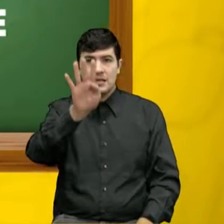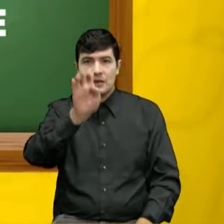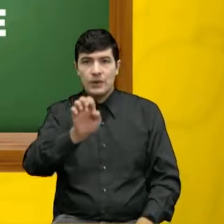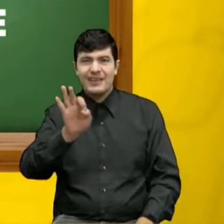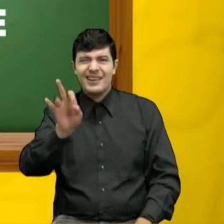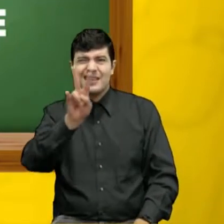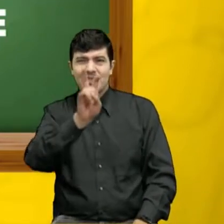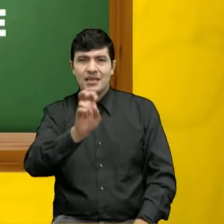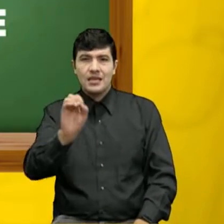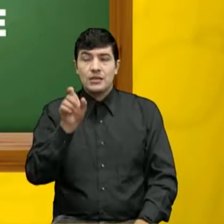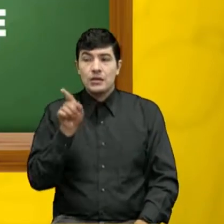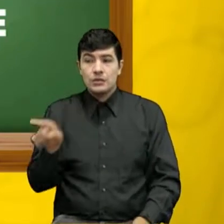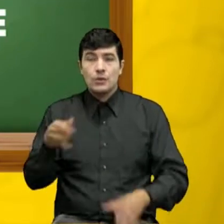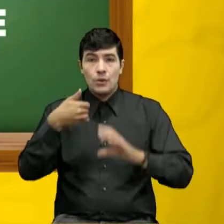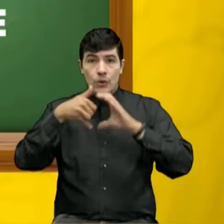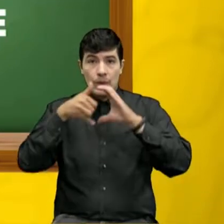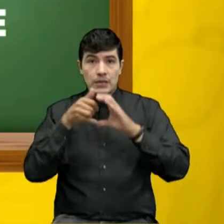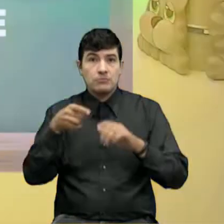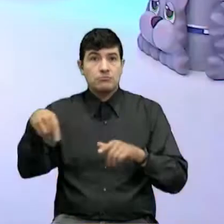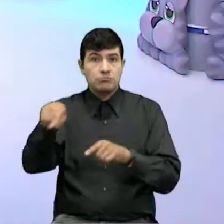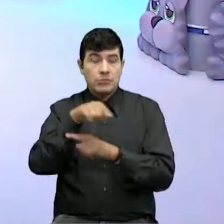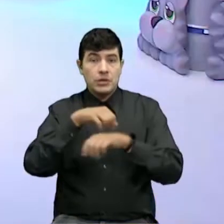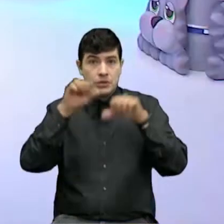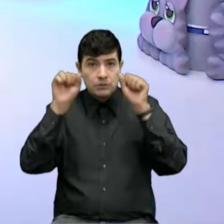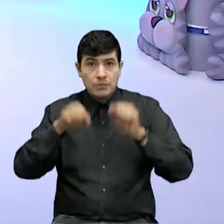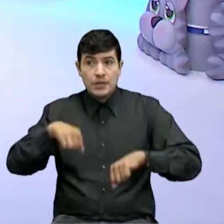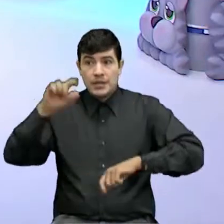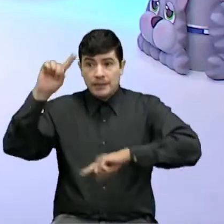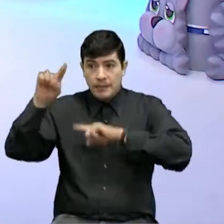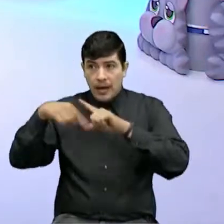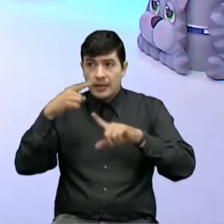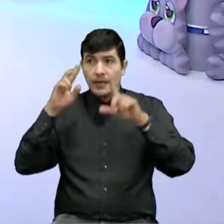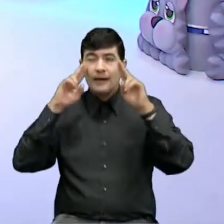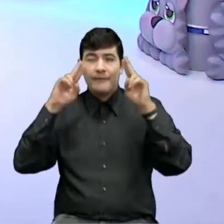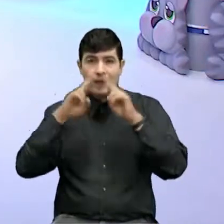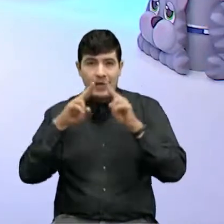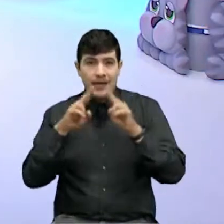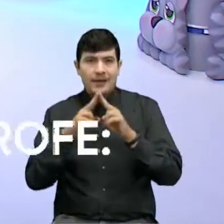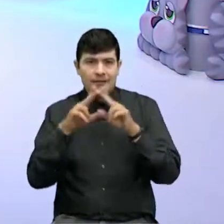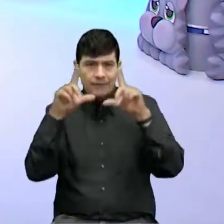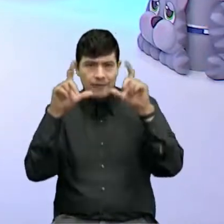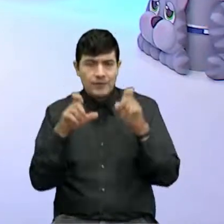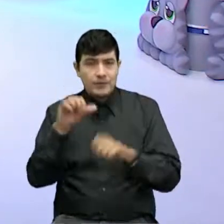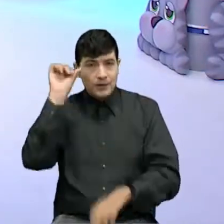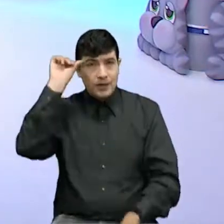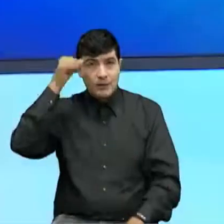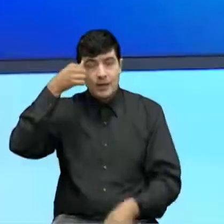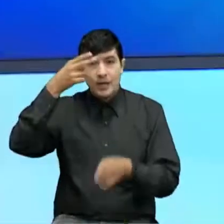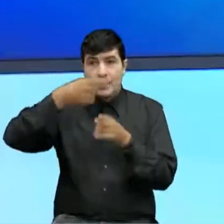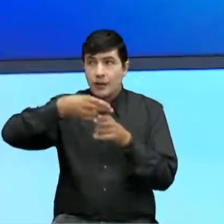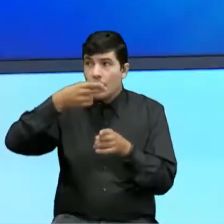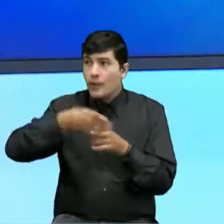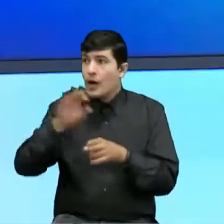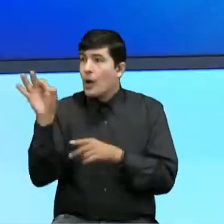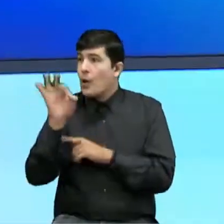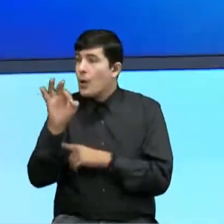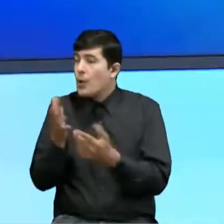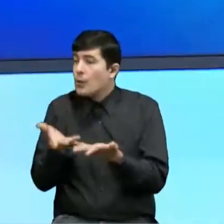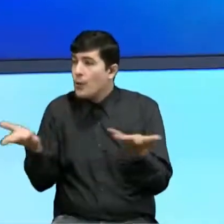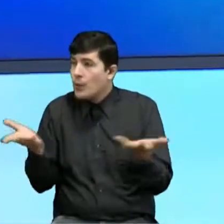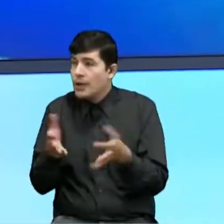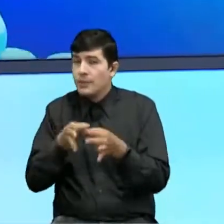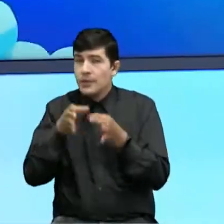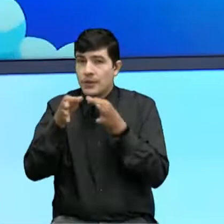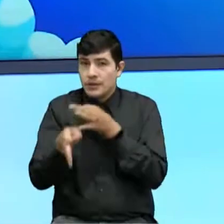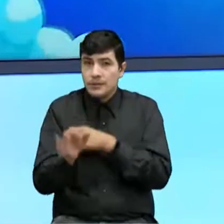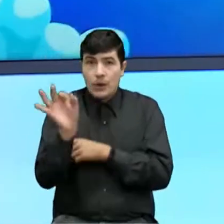317-5169-370 es la línea de WhatsApp en donde nos pueden enviar sus fotos reportando sintonía. Recuerden nombre y desde qué municipio o departamento